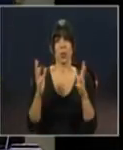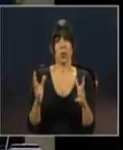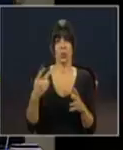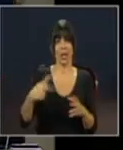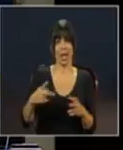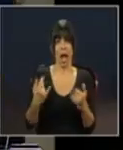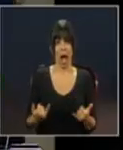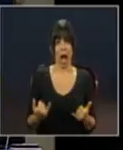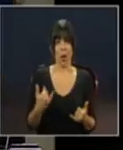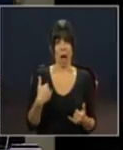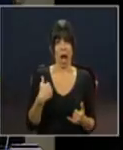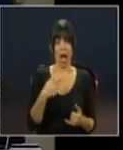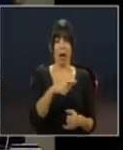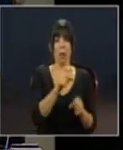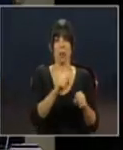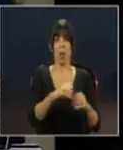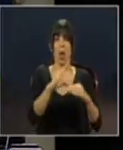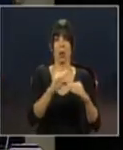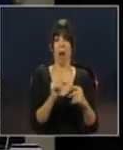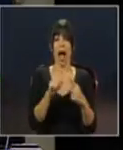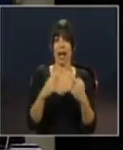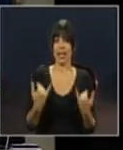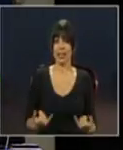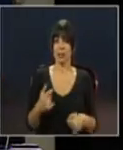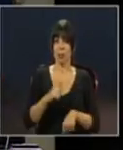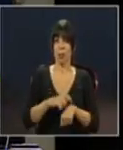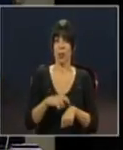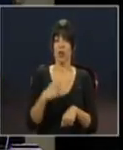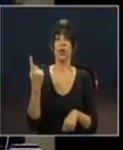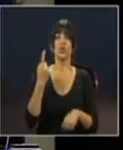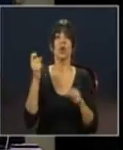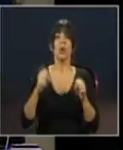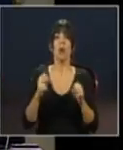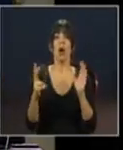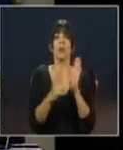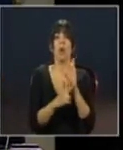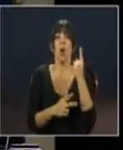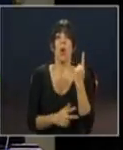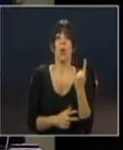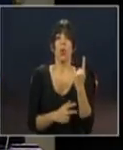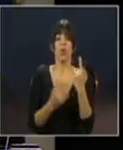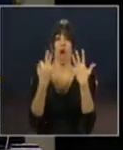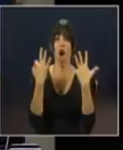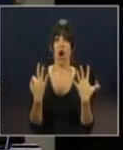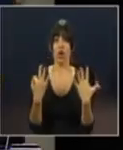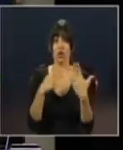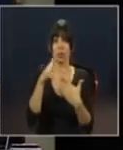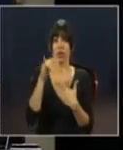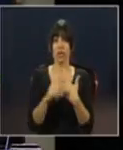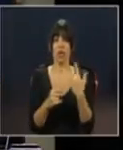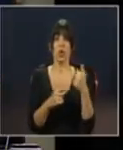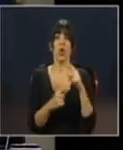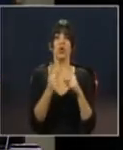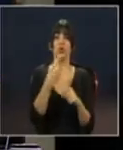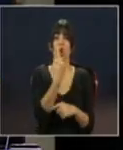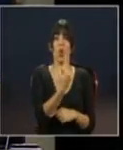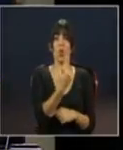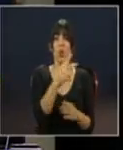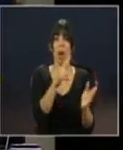actual. Hasta la fecha, solo ha sido posible aprobar uno de los 8 proyectos y su avance ha sido